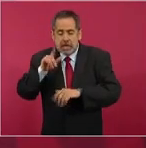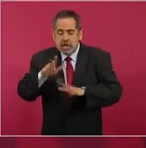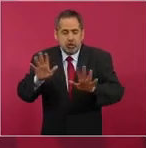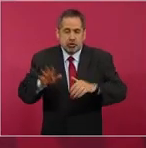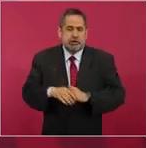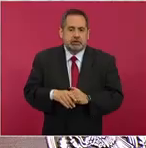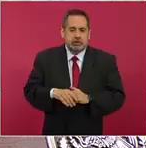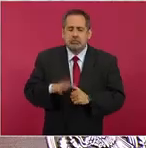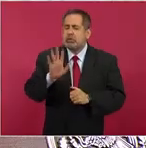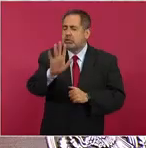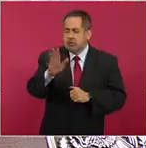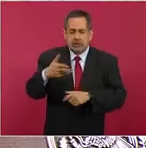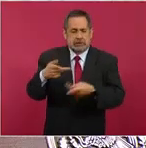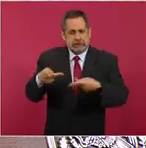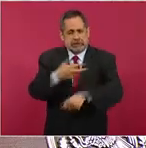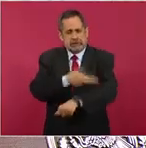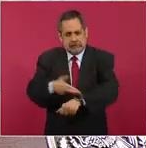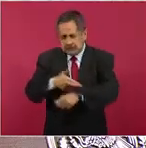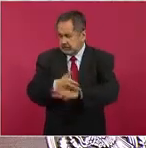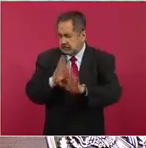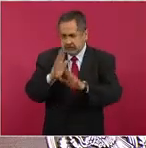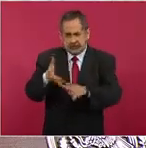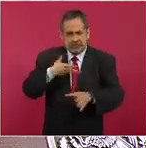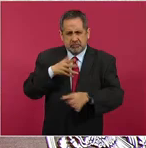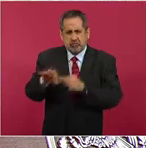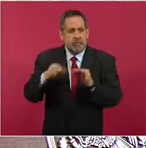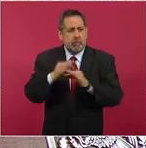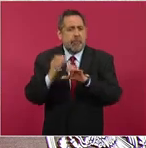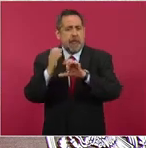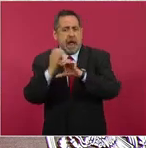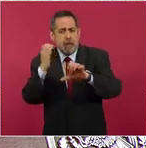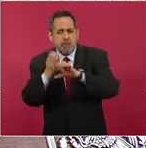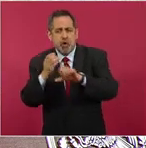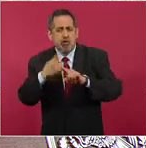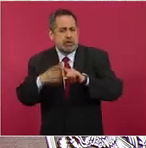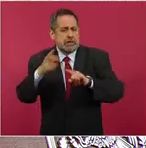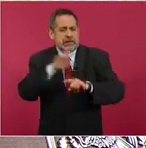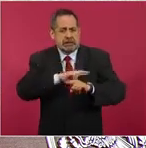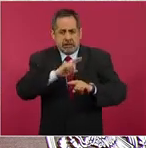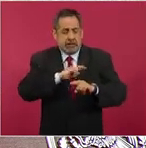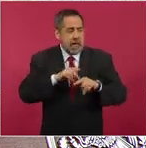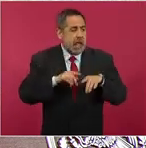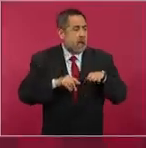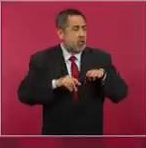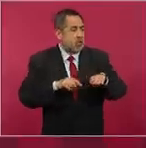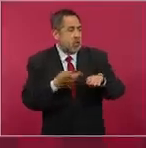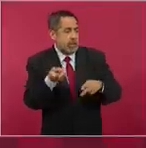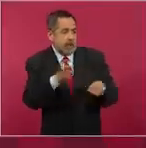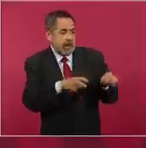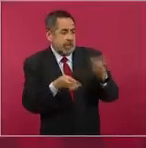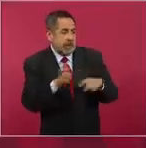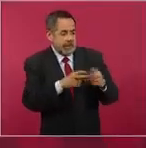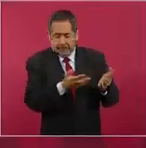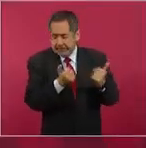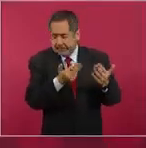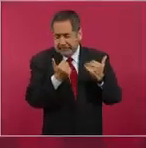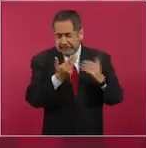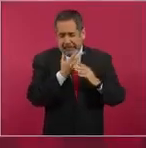Ya se tienen contratados los autobuses y todos para el traslado, pero va a